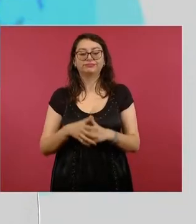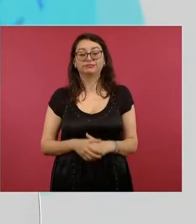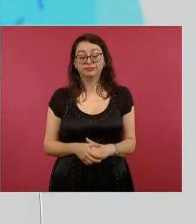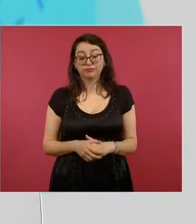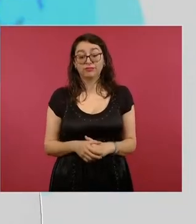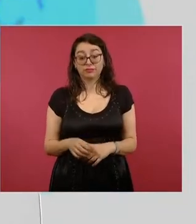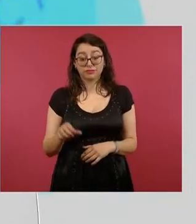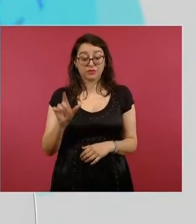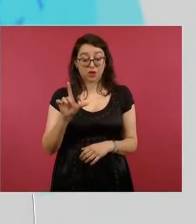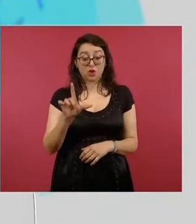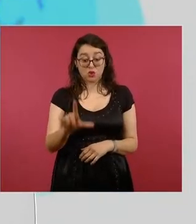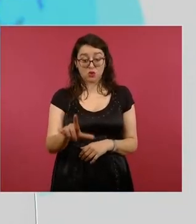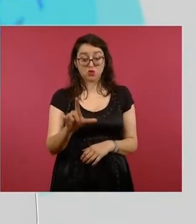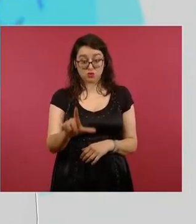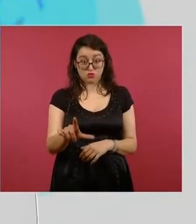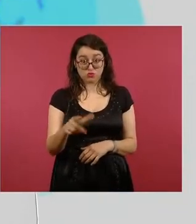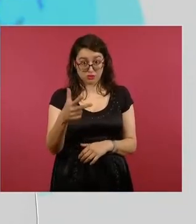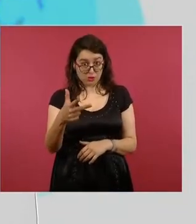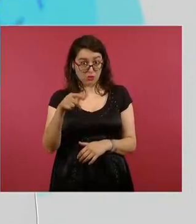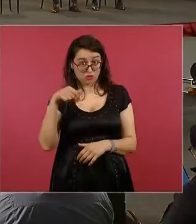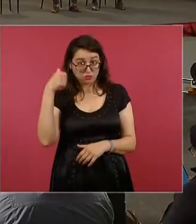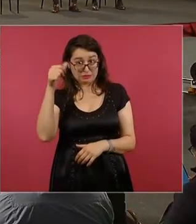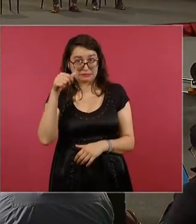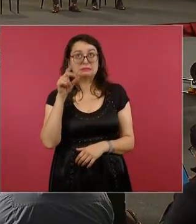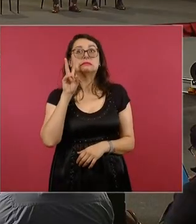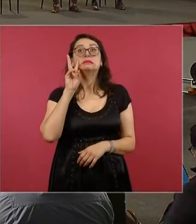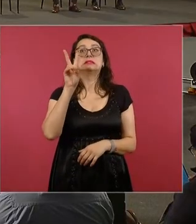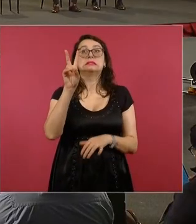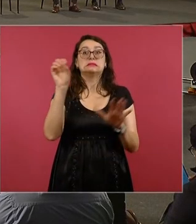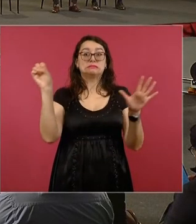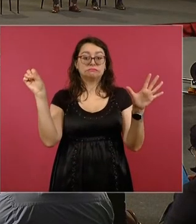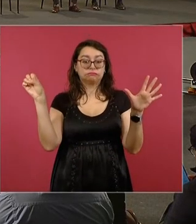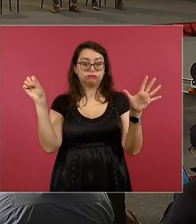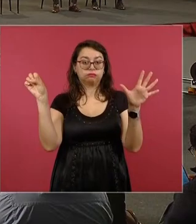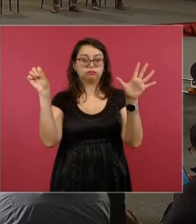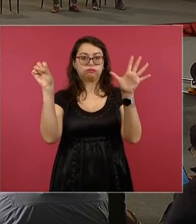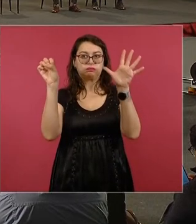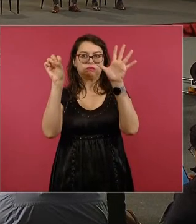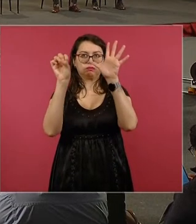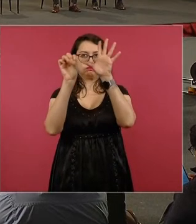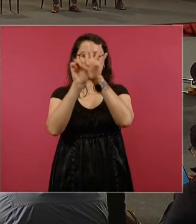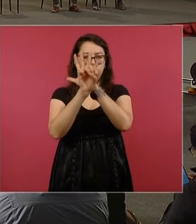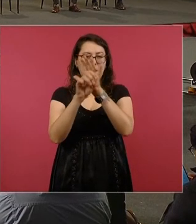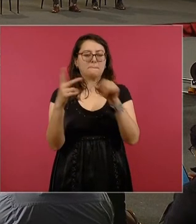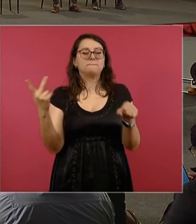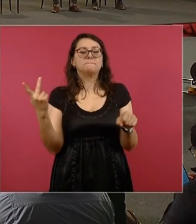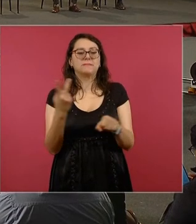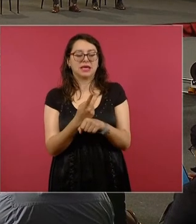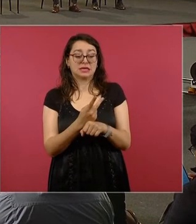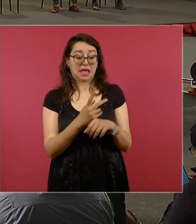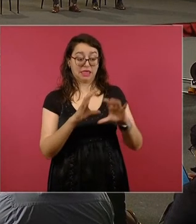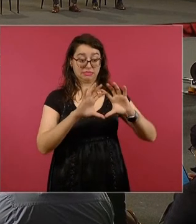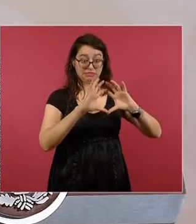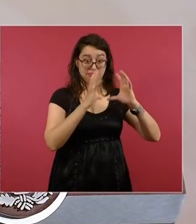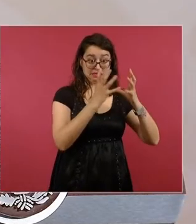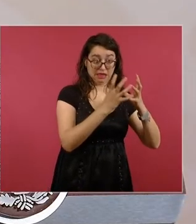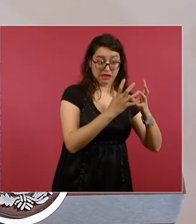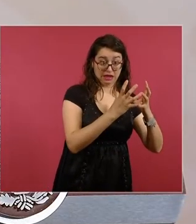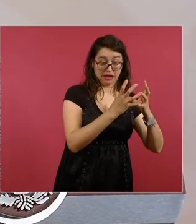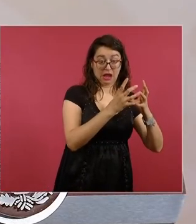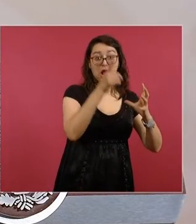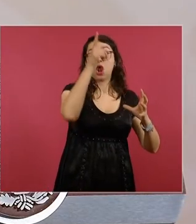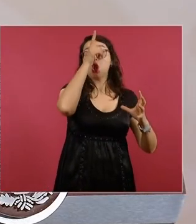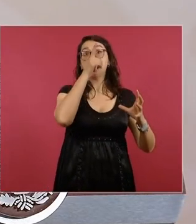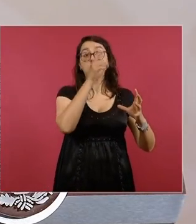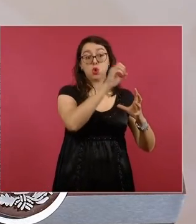como el que podrá observarse este 8 de abril, ocurren no solo cuando la luna pasa justo entre el sol y la tierra. Se produce un eclipse